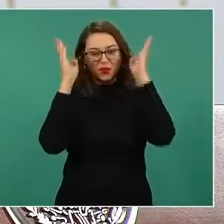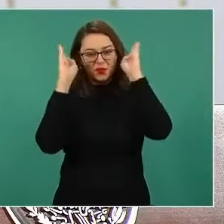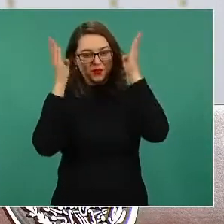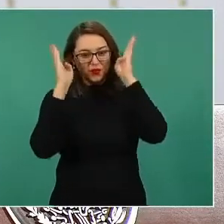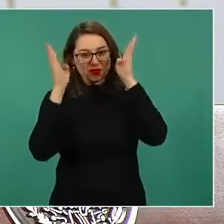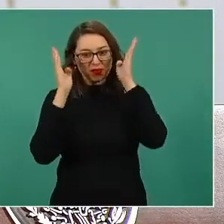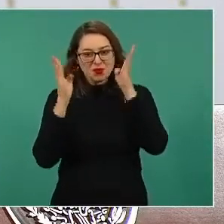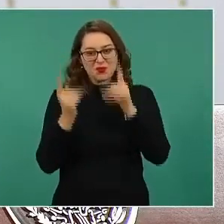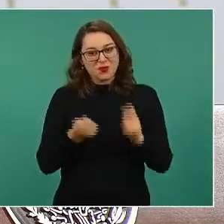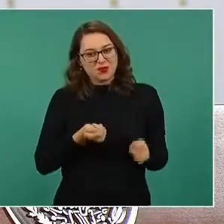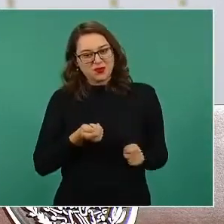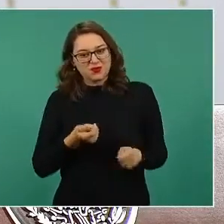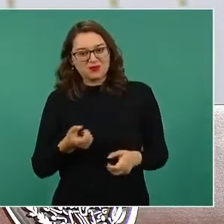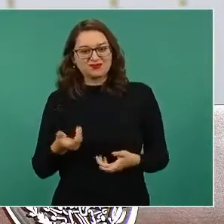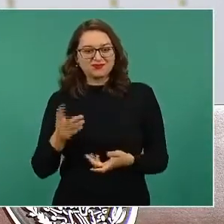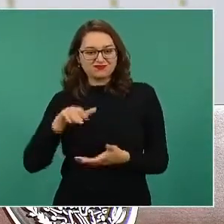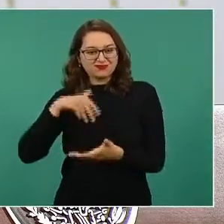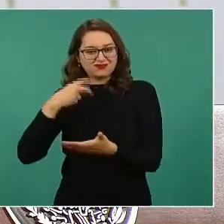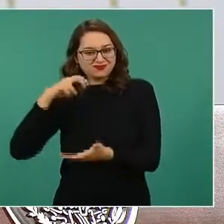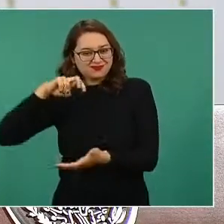No, le decían de otra manera.